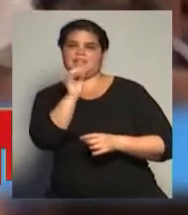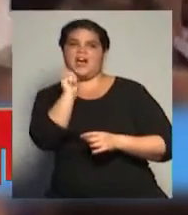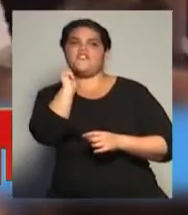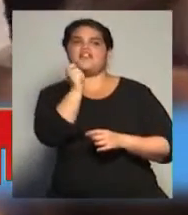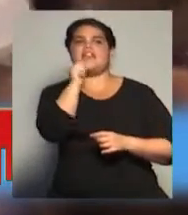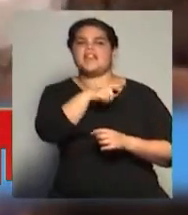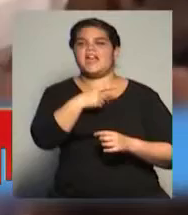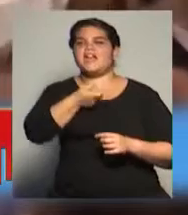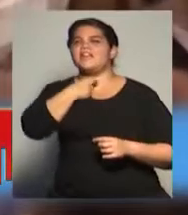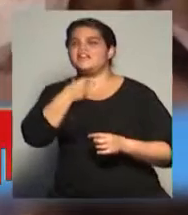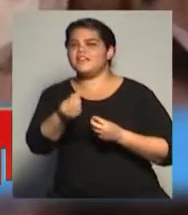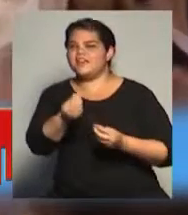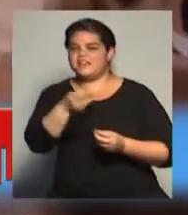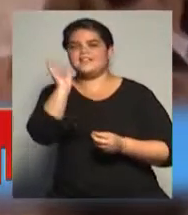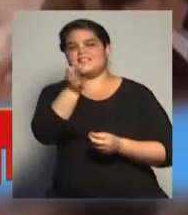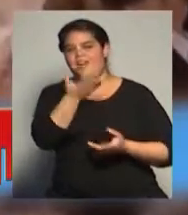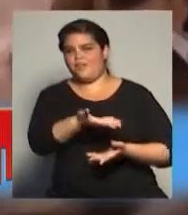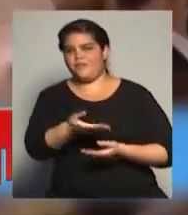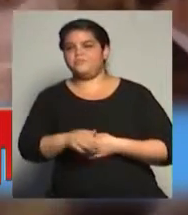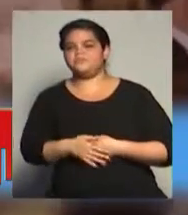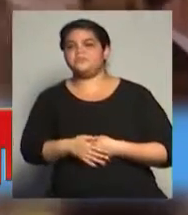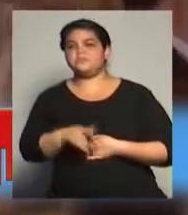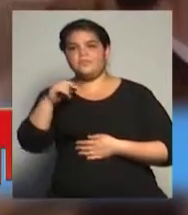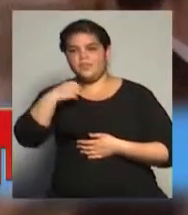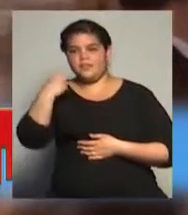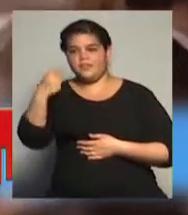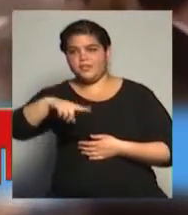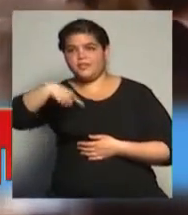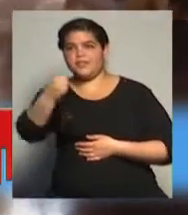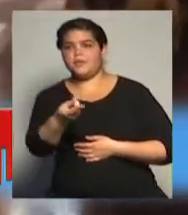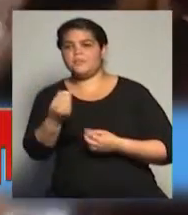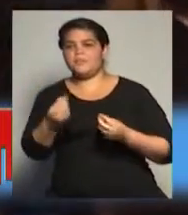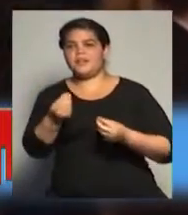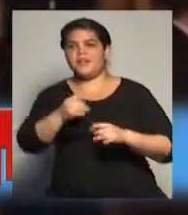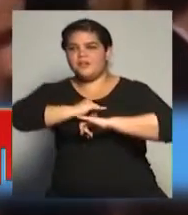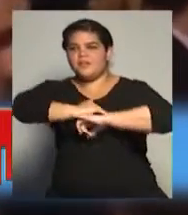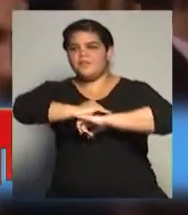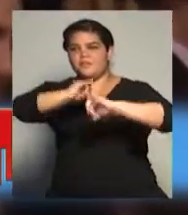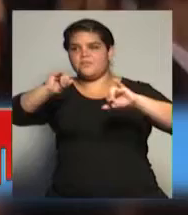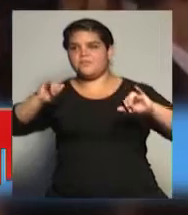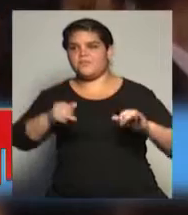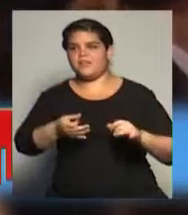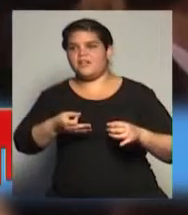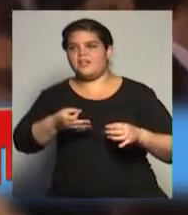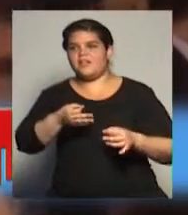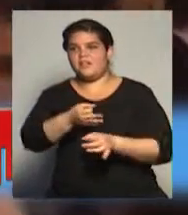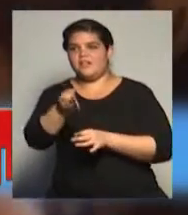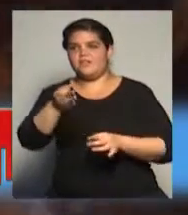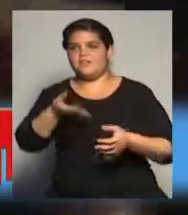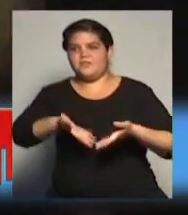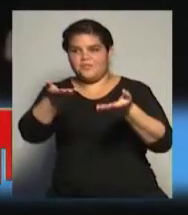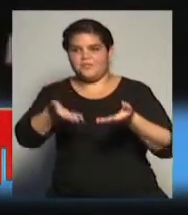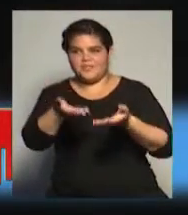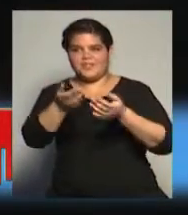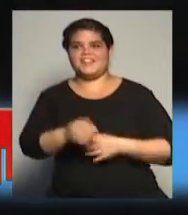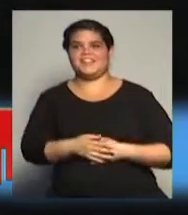la intención fundamental. Entonces después tiene esa exhortación evangélica y la encíclica Laudato Si, que